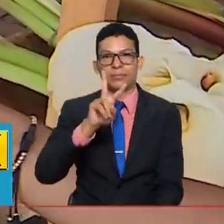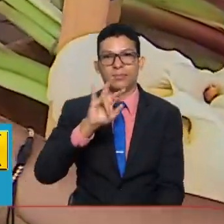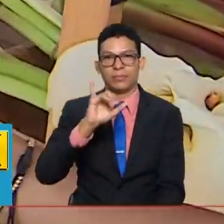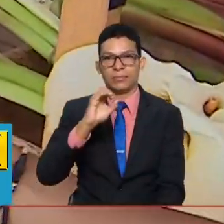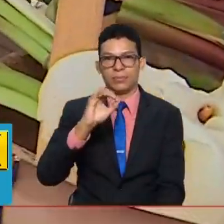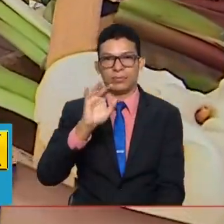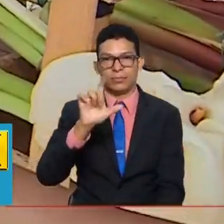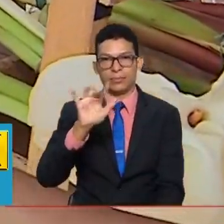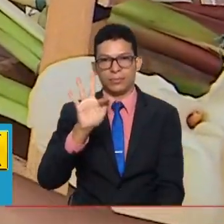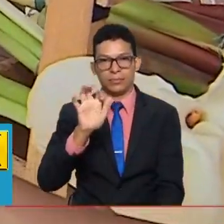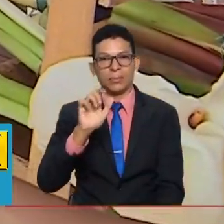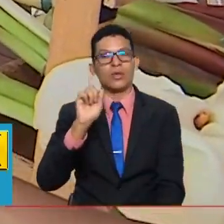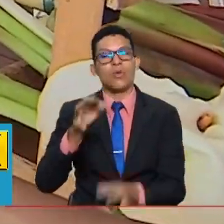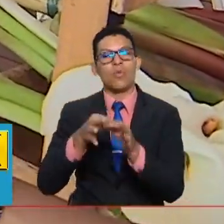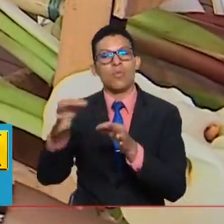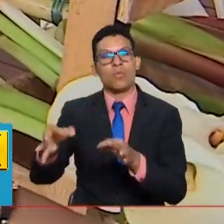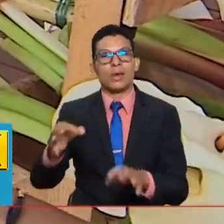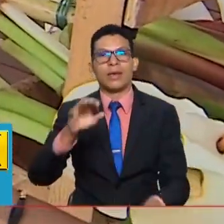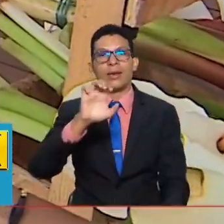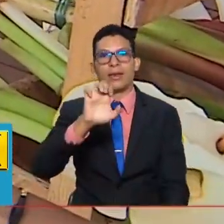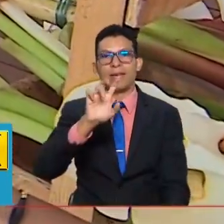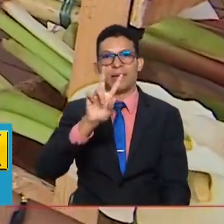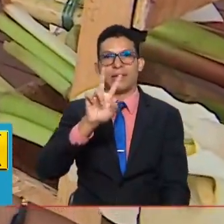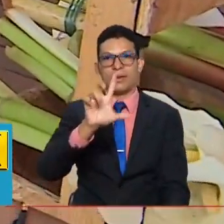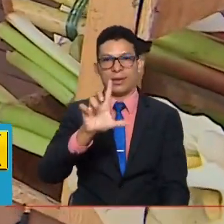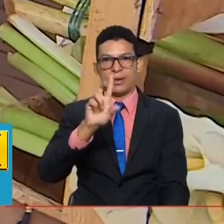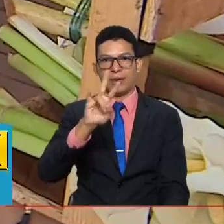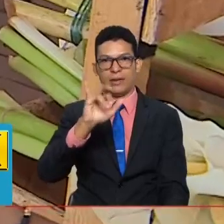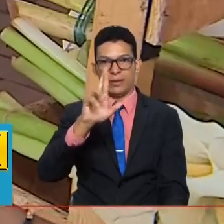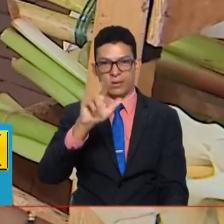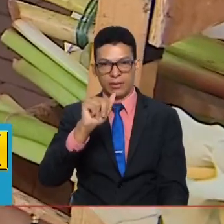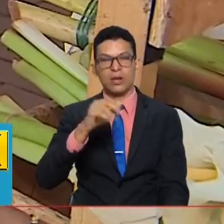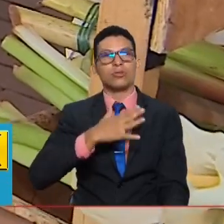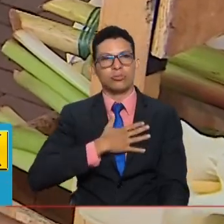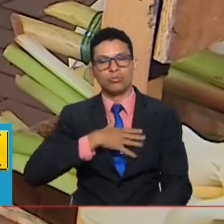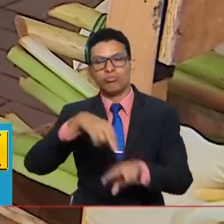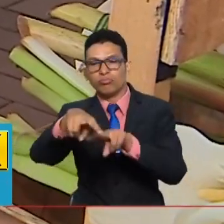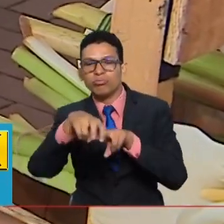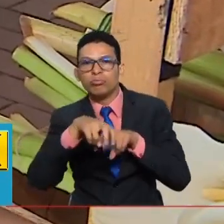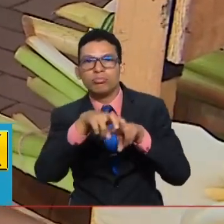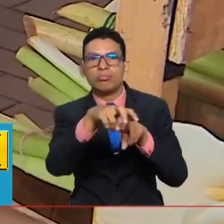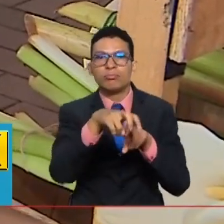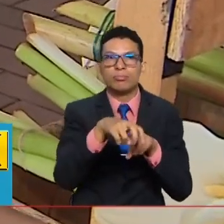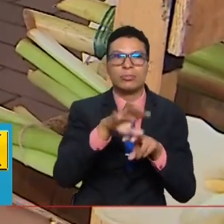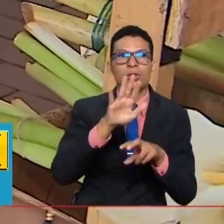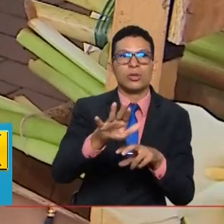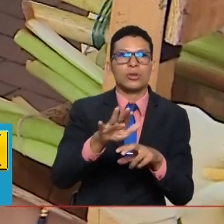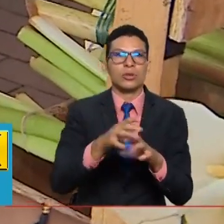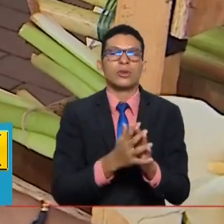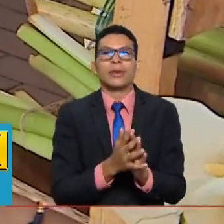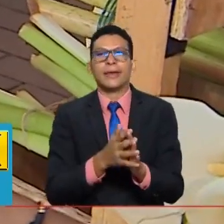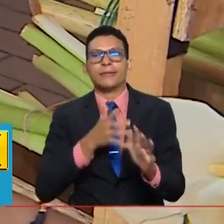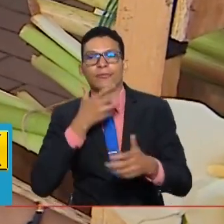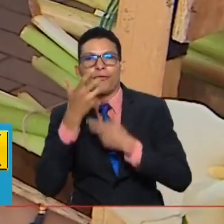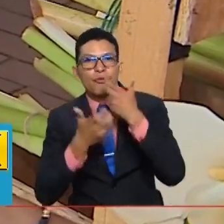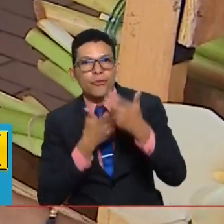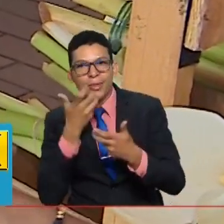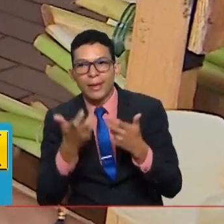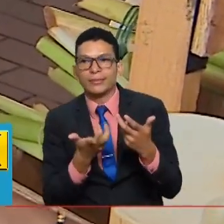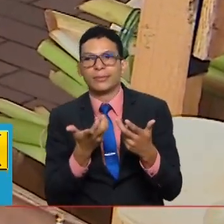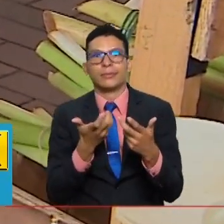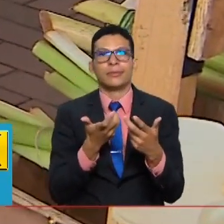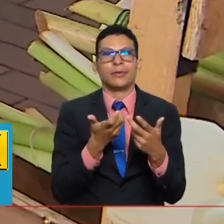del corregimiento de La Elvira, productora agrícola de productos orgánicos como productos del pancoger, cítricos,